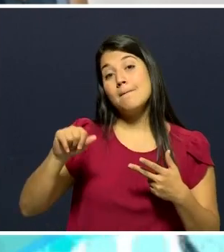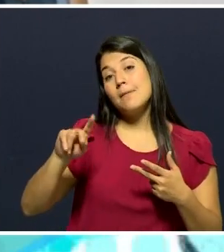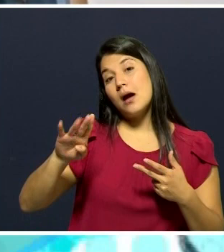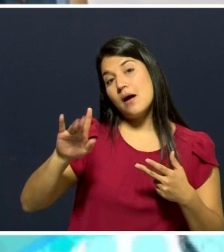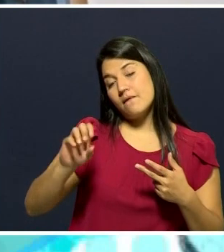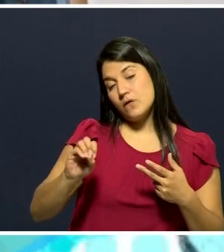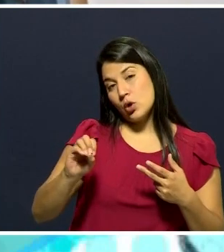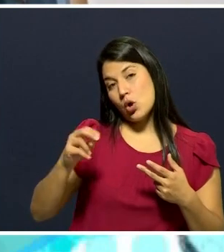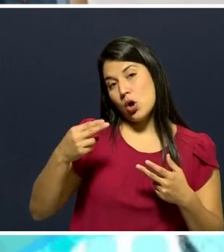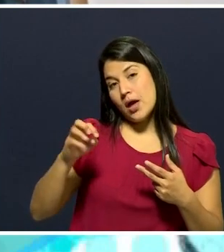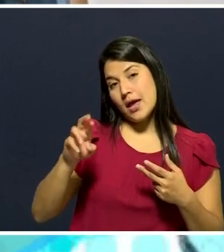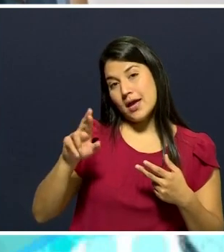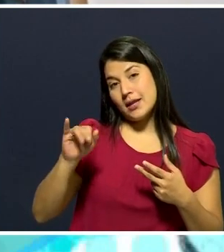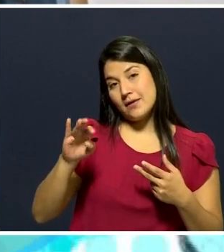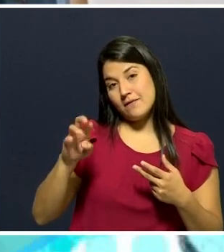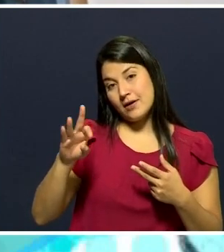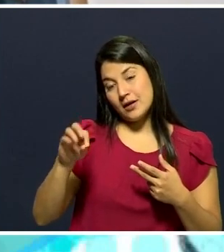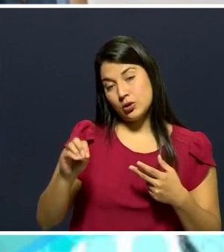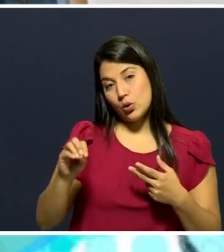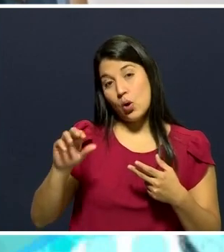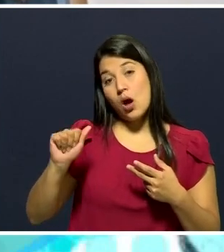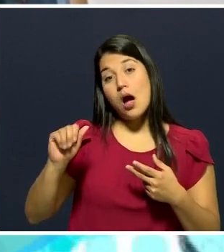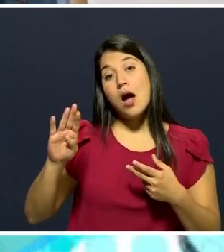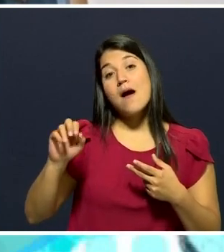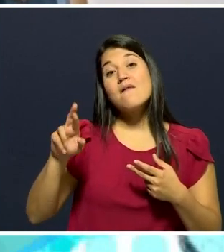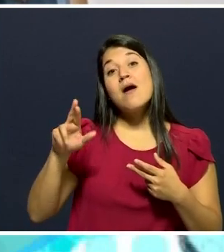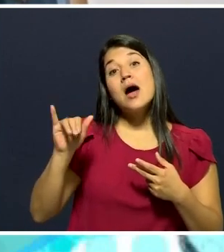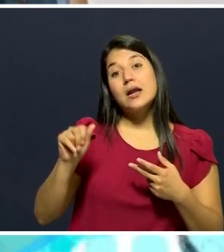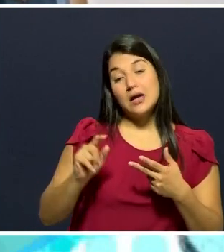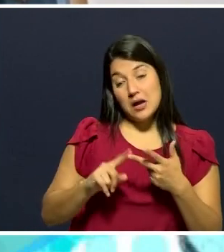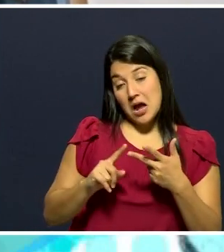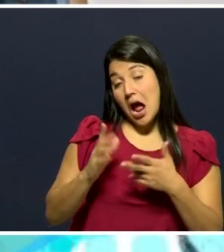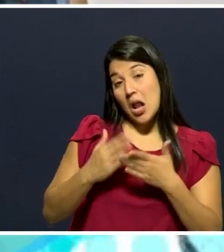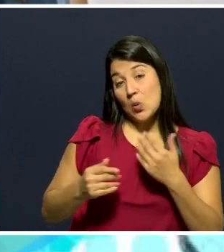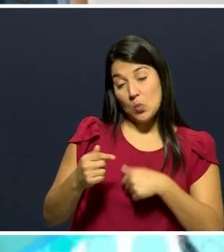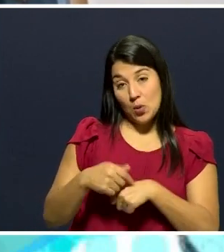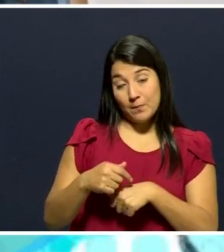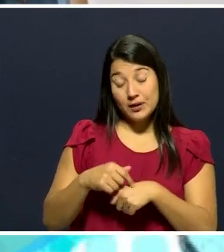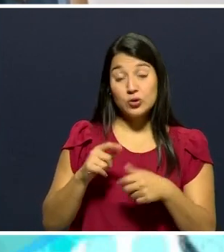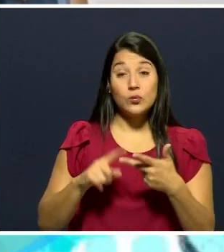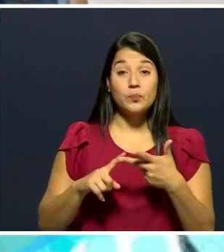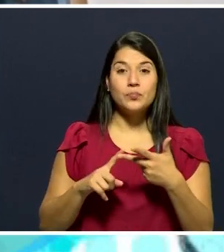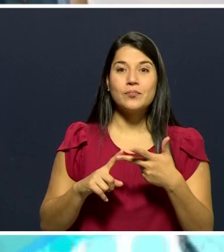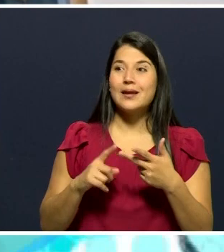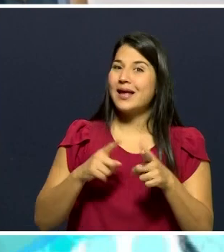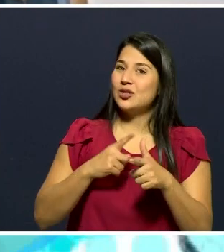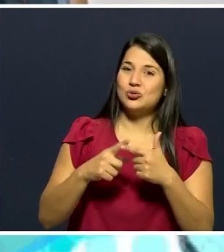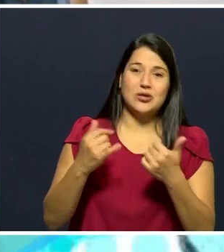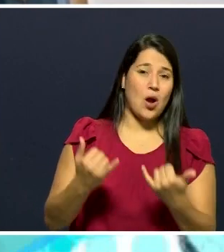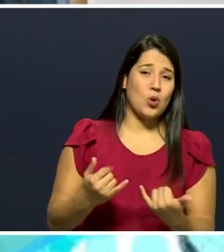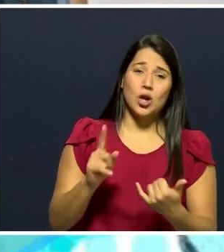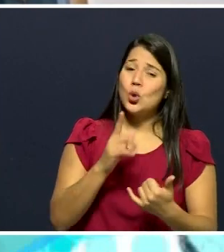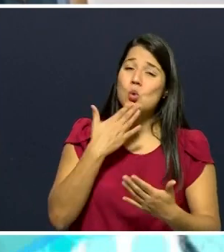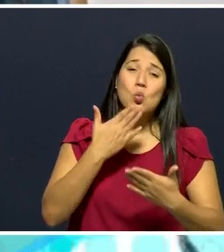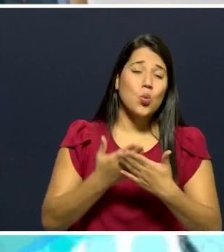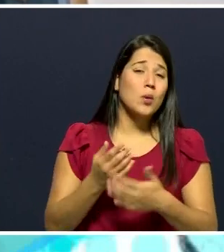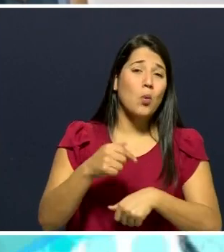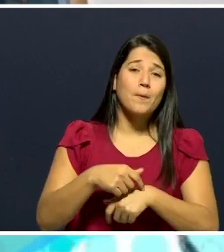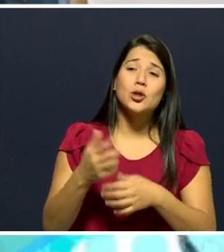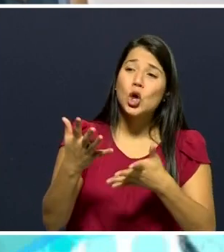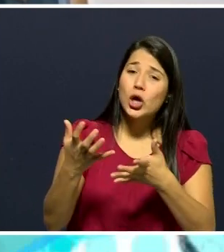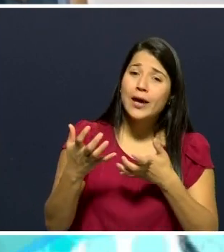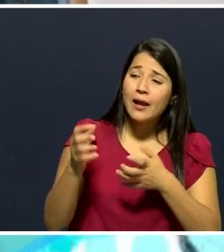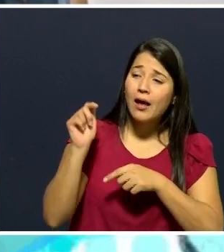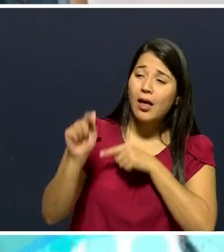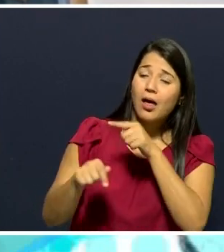en algunos momentos, quizá para posicionar su candidatura también. Y bueno, no es buen momento en este momento, ahora